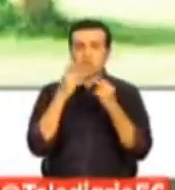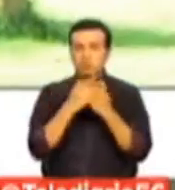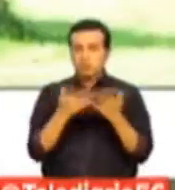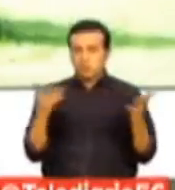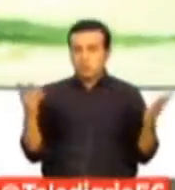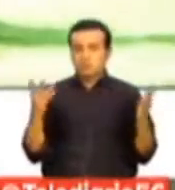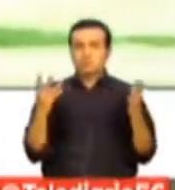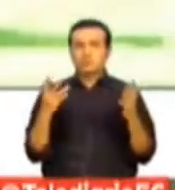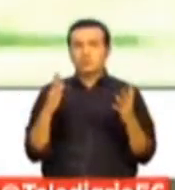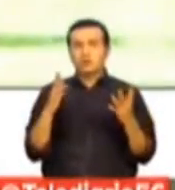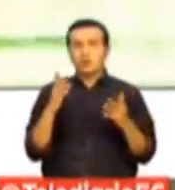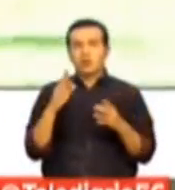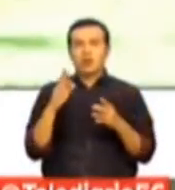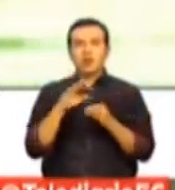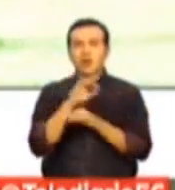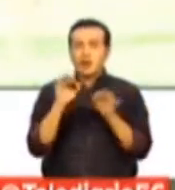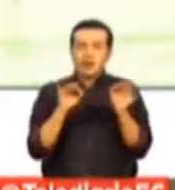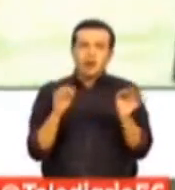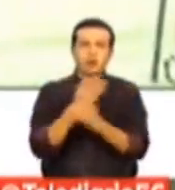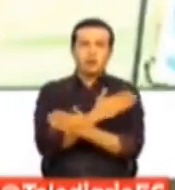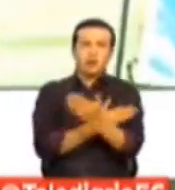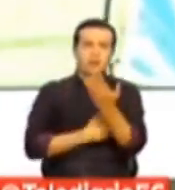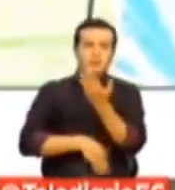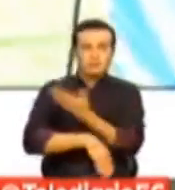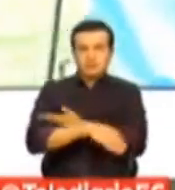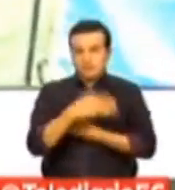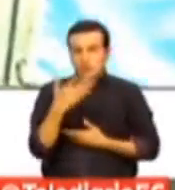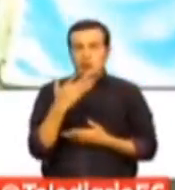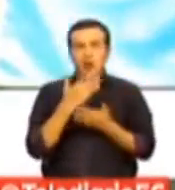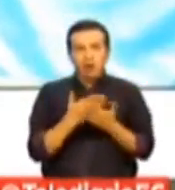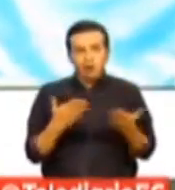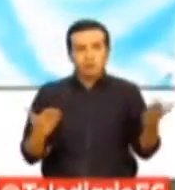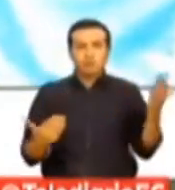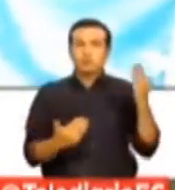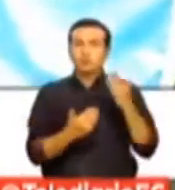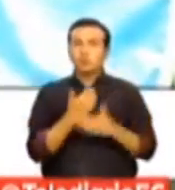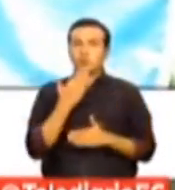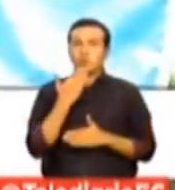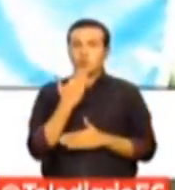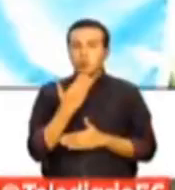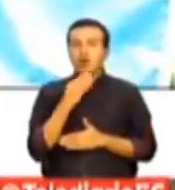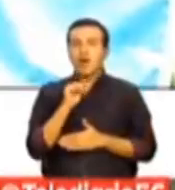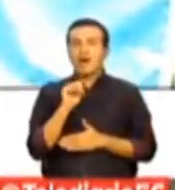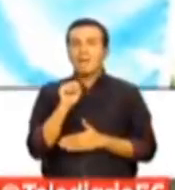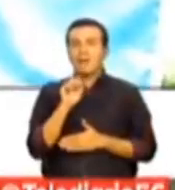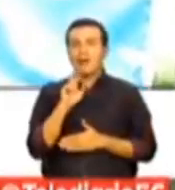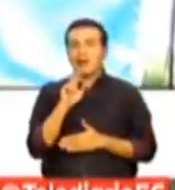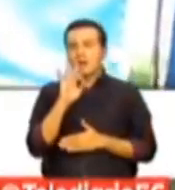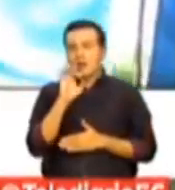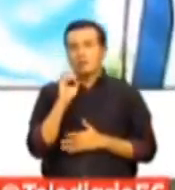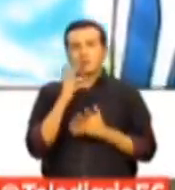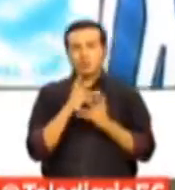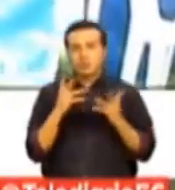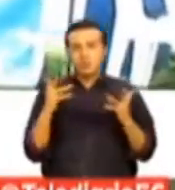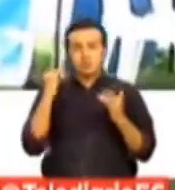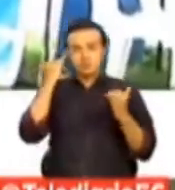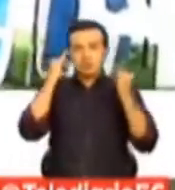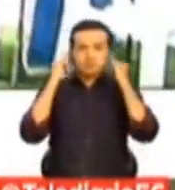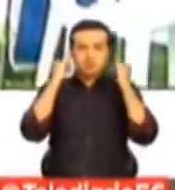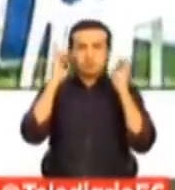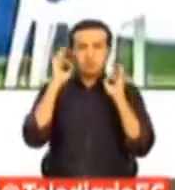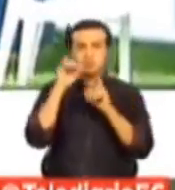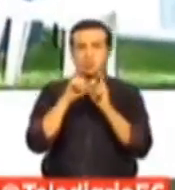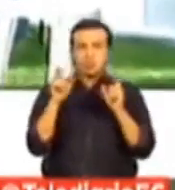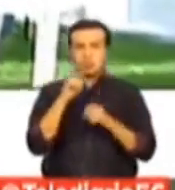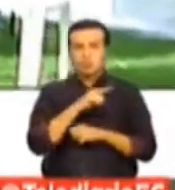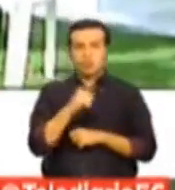aquí, souvenirs, camisetas, incluso también insumos nuevos que están hechos a base de amaranto, cosas muy novedosas, que gente